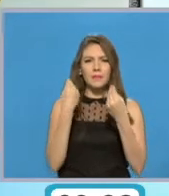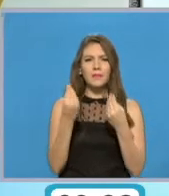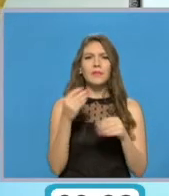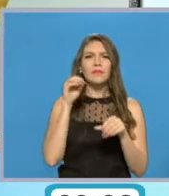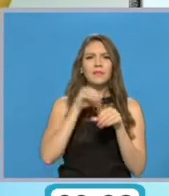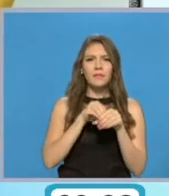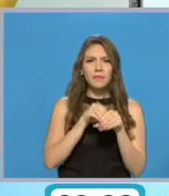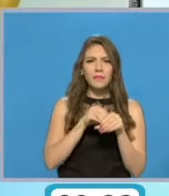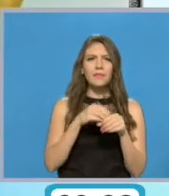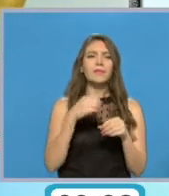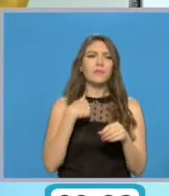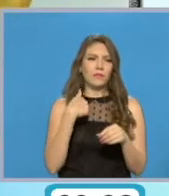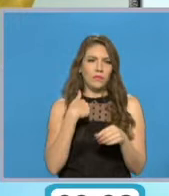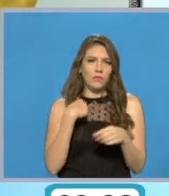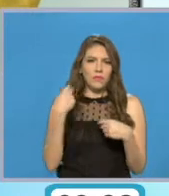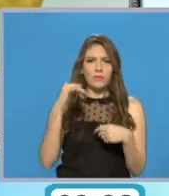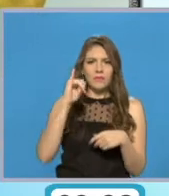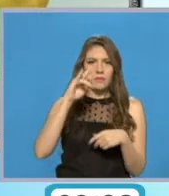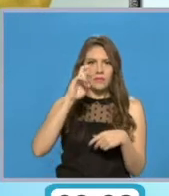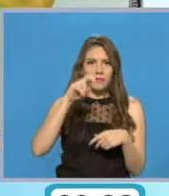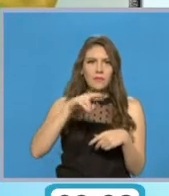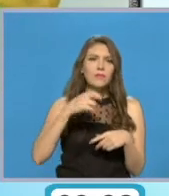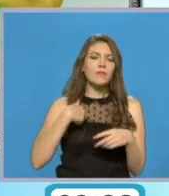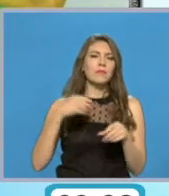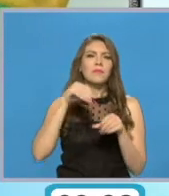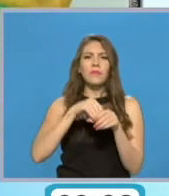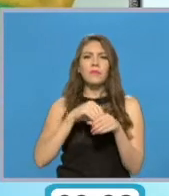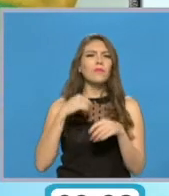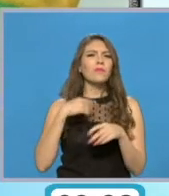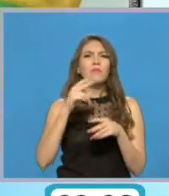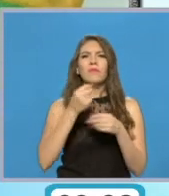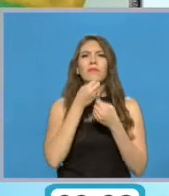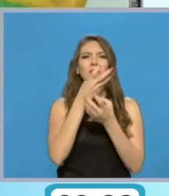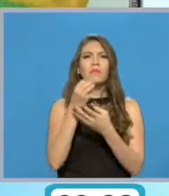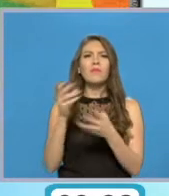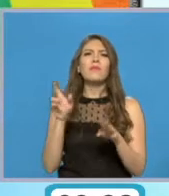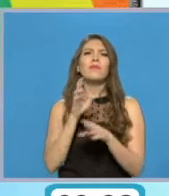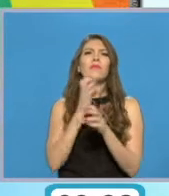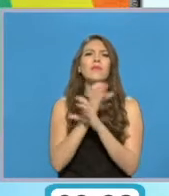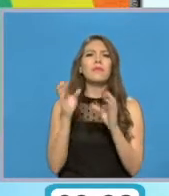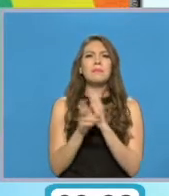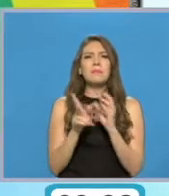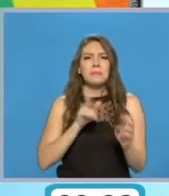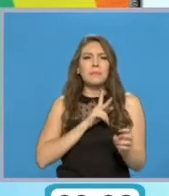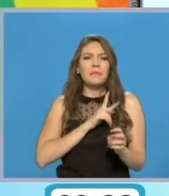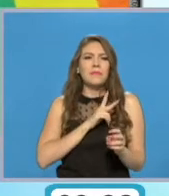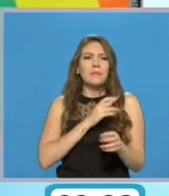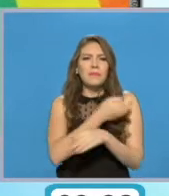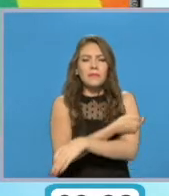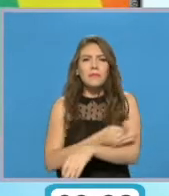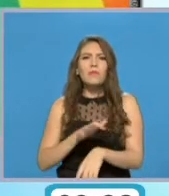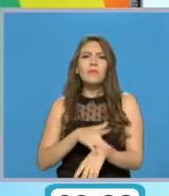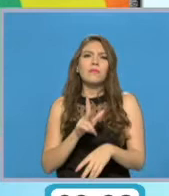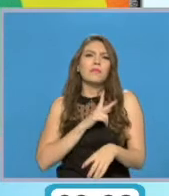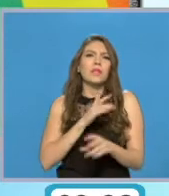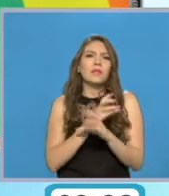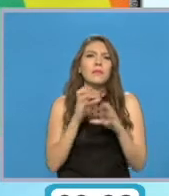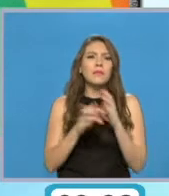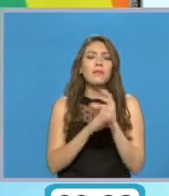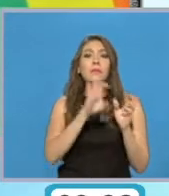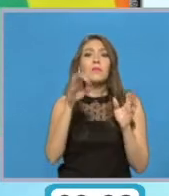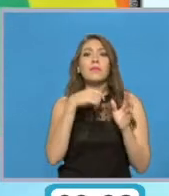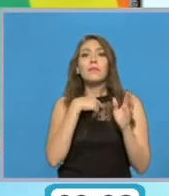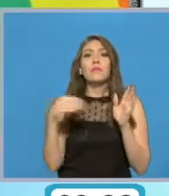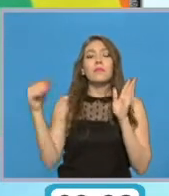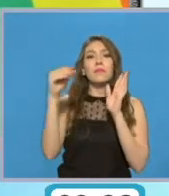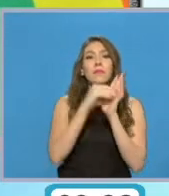sociales. Yo, Irene Moreno. Y yo no publico cosas muy personales porque son muy personales. Y al momento que yo las subo a un Facebook,